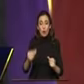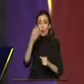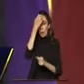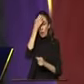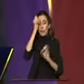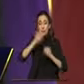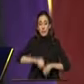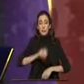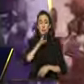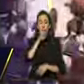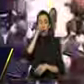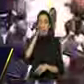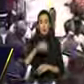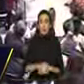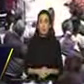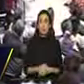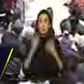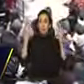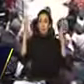educativa.